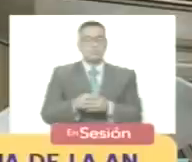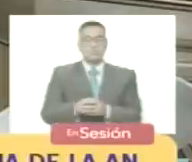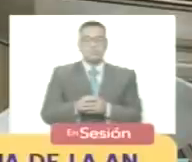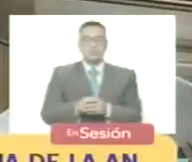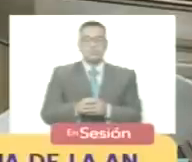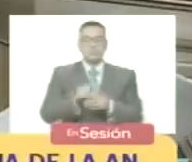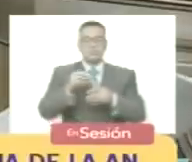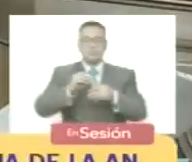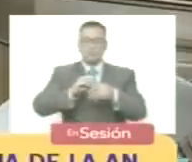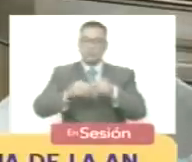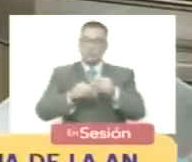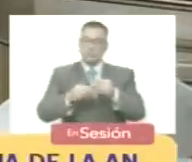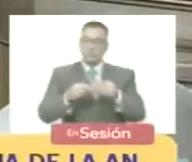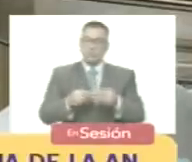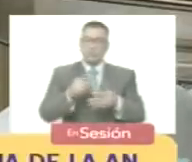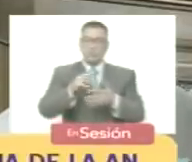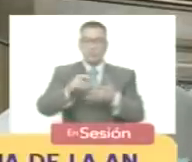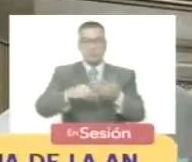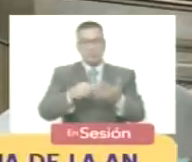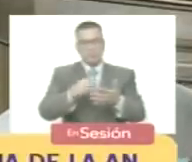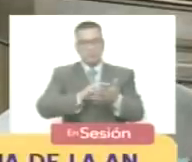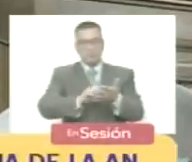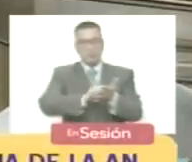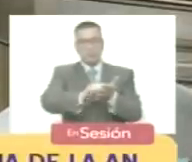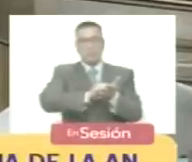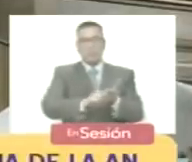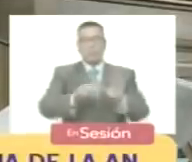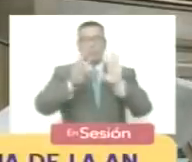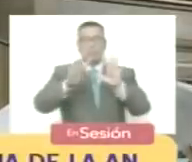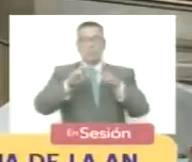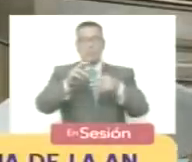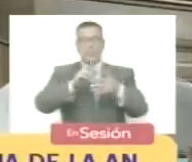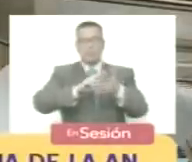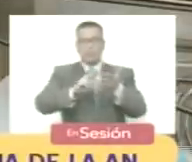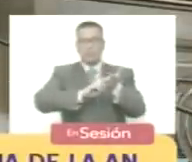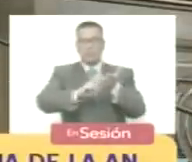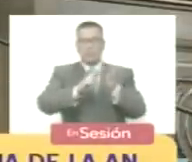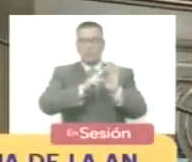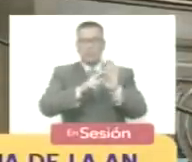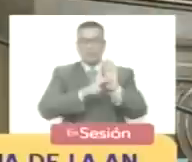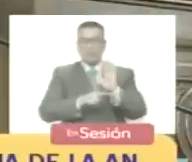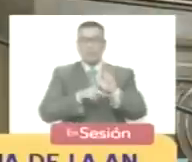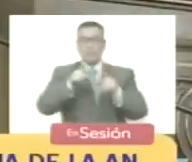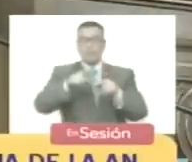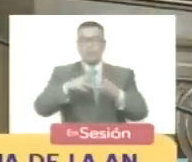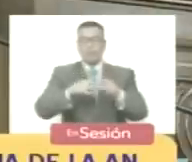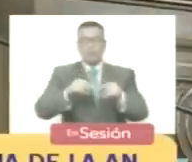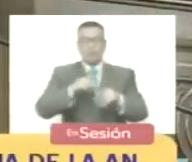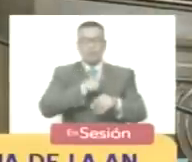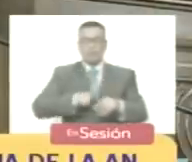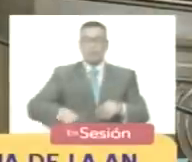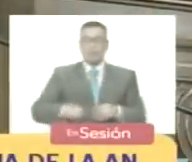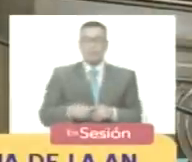lo aplicable conforme a lo establecido en el artículo 9 de este reglamento. Es todo, señor presidente.